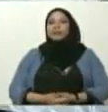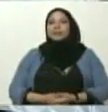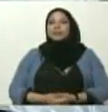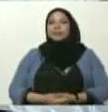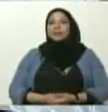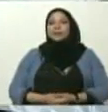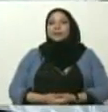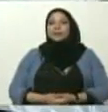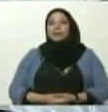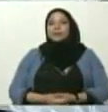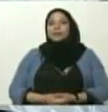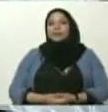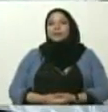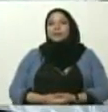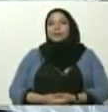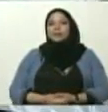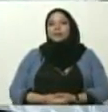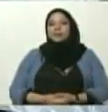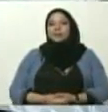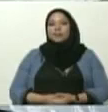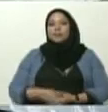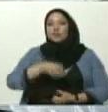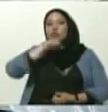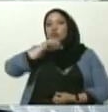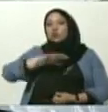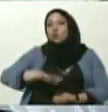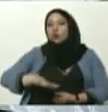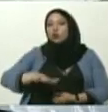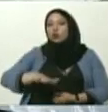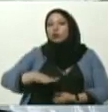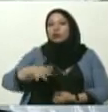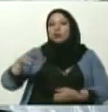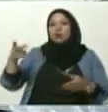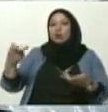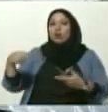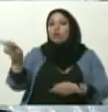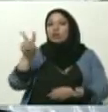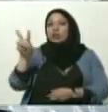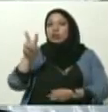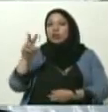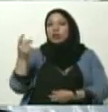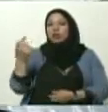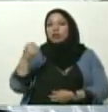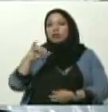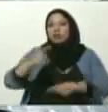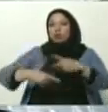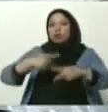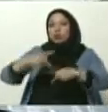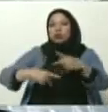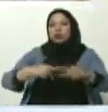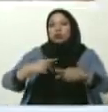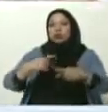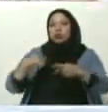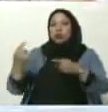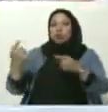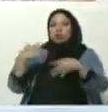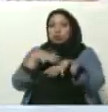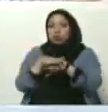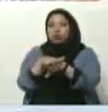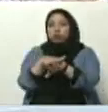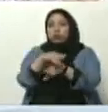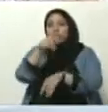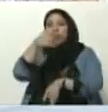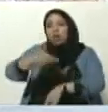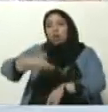Vamos a apreciar en este momento nuevamente la historia. Hace parte de la República Bolivariana de Venezuela, proceden las partes involucradas en